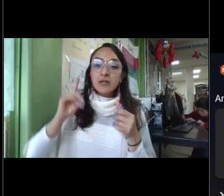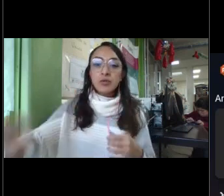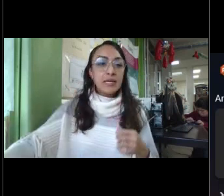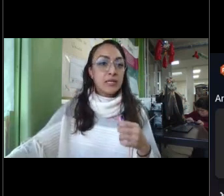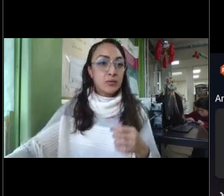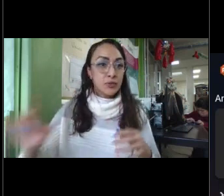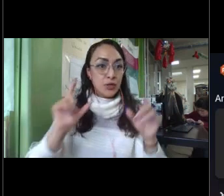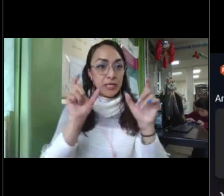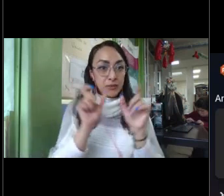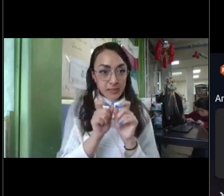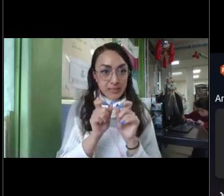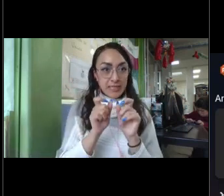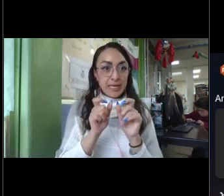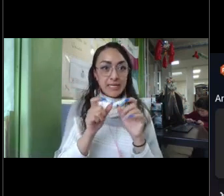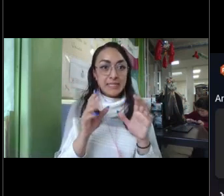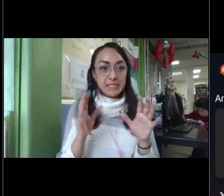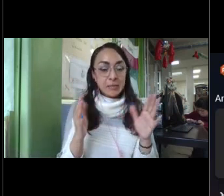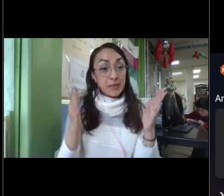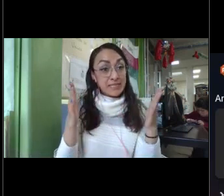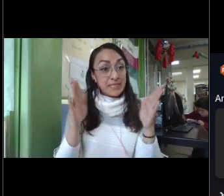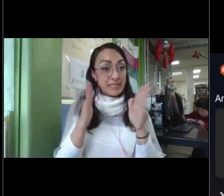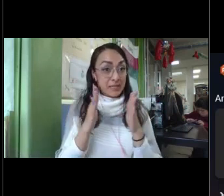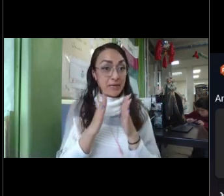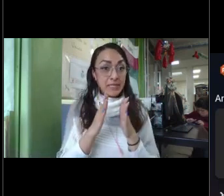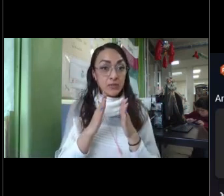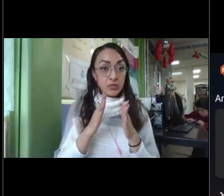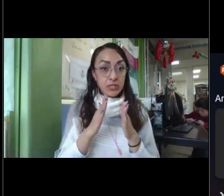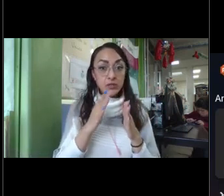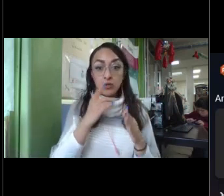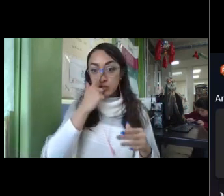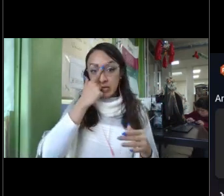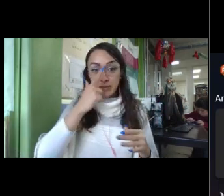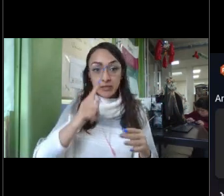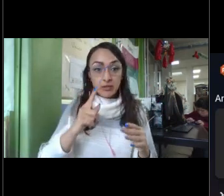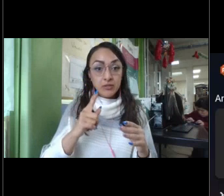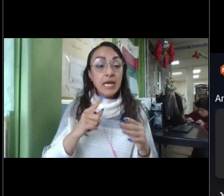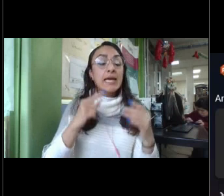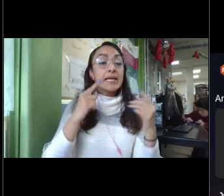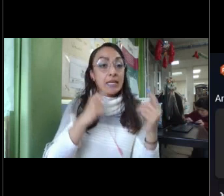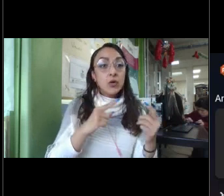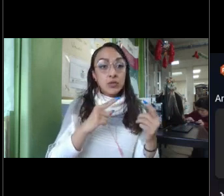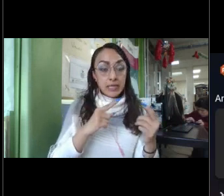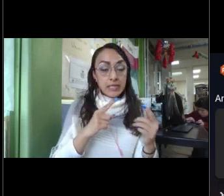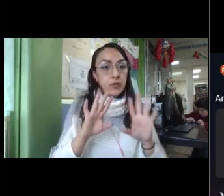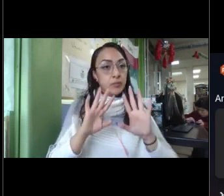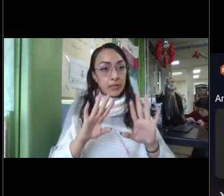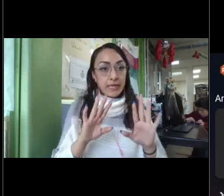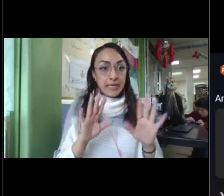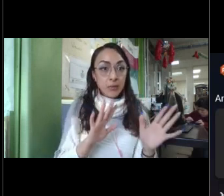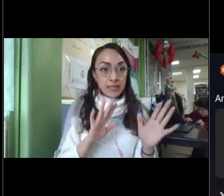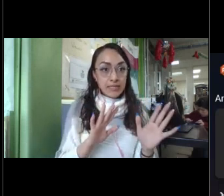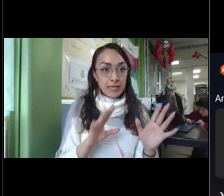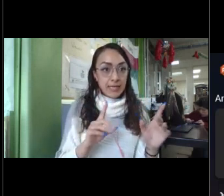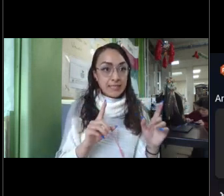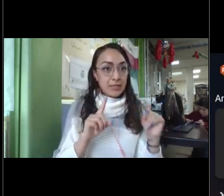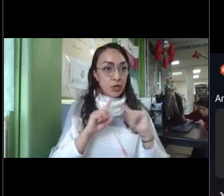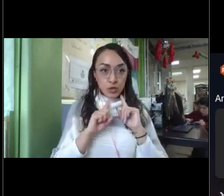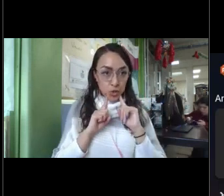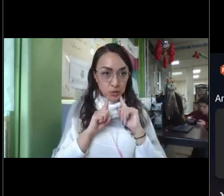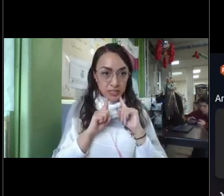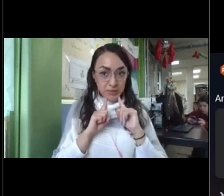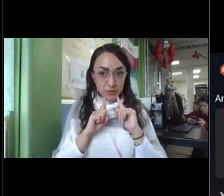parece una reducción lingüística, es decir, parece que se van reduciendo los elementos que yo utilizo, porque en lengua de